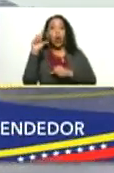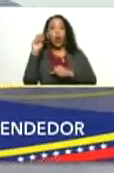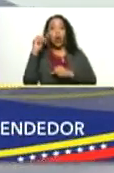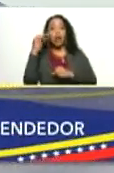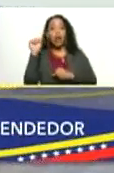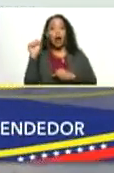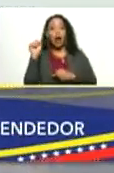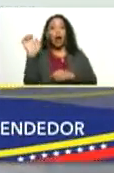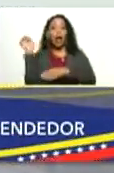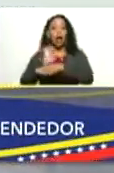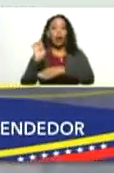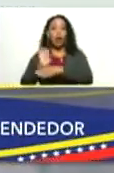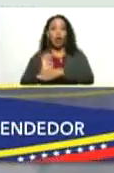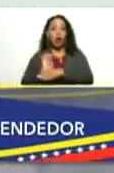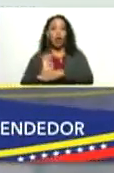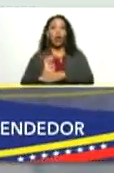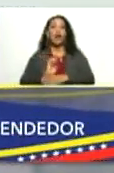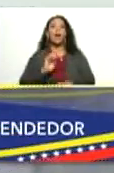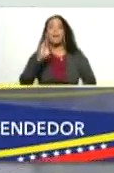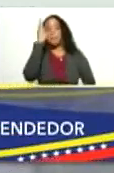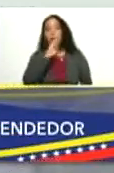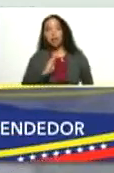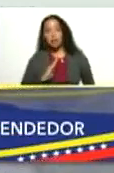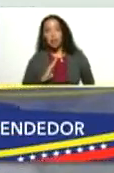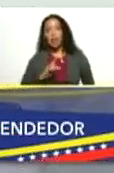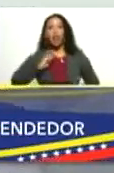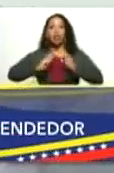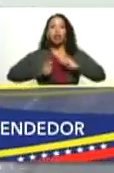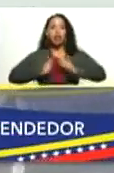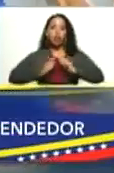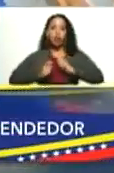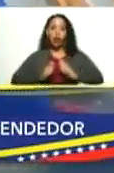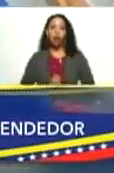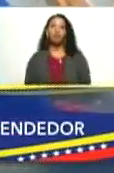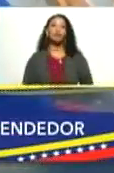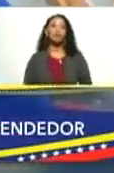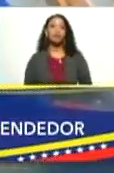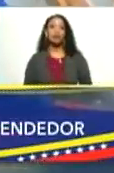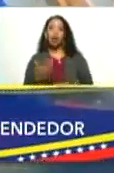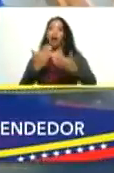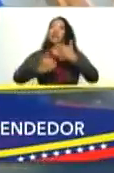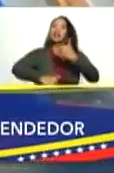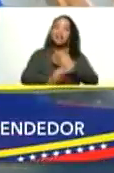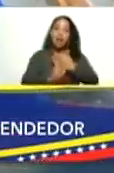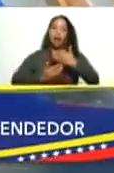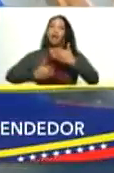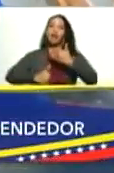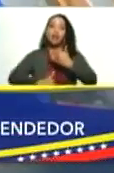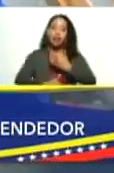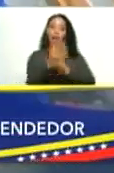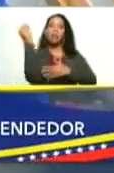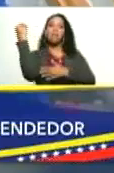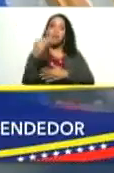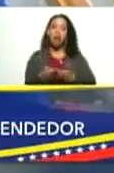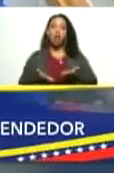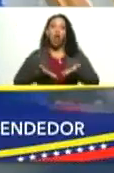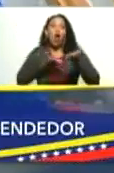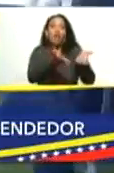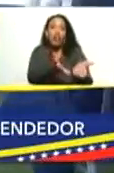Brasil y Trinidad y Tobago. Avanzar, avanzar, avanzar en la oferta turística